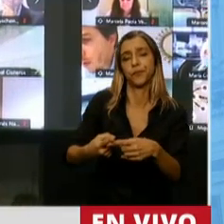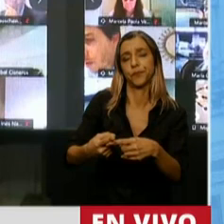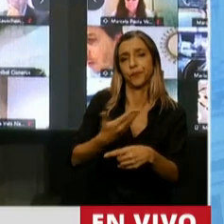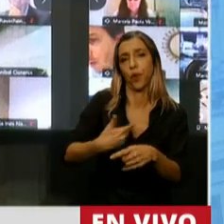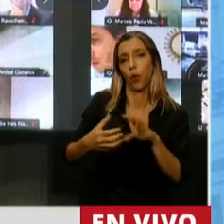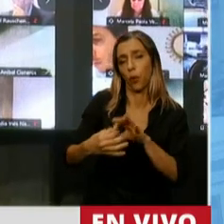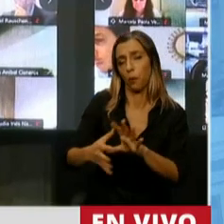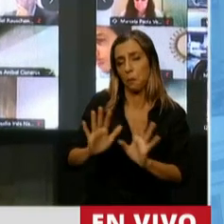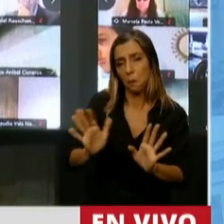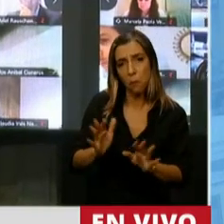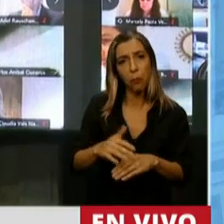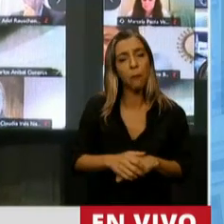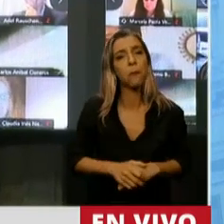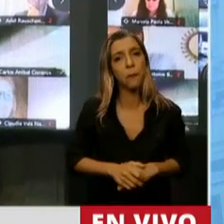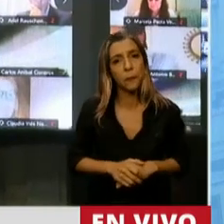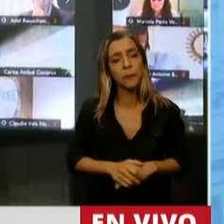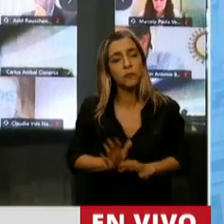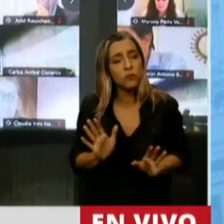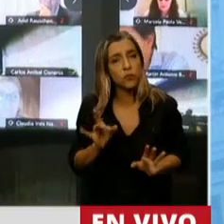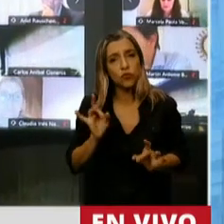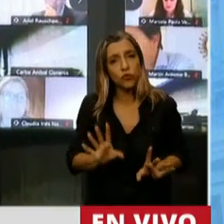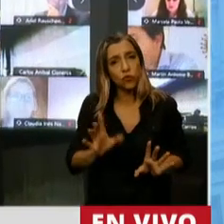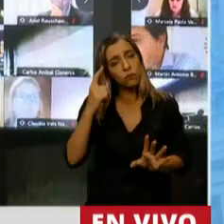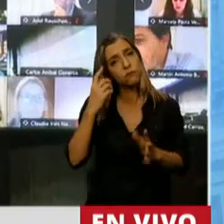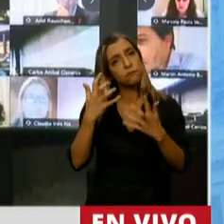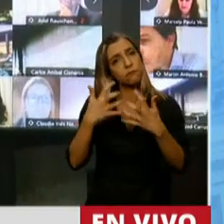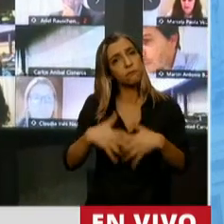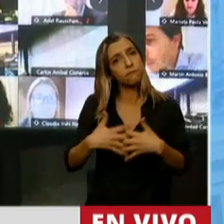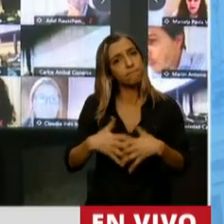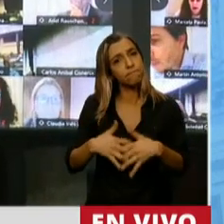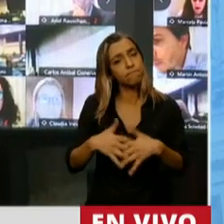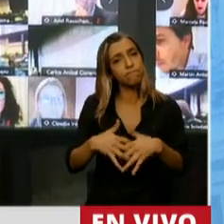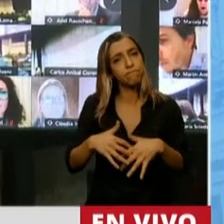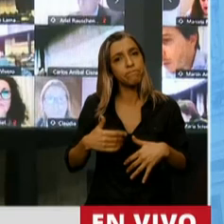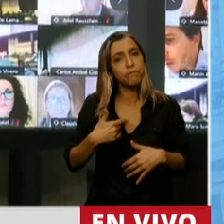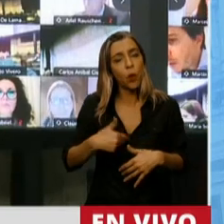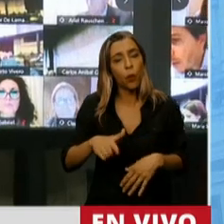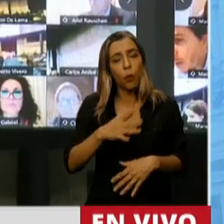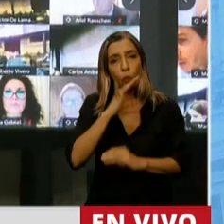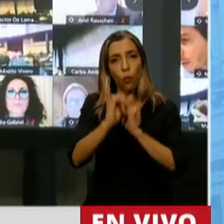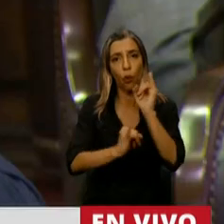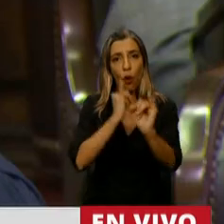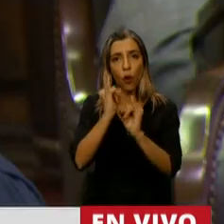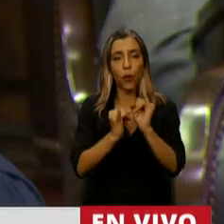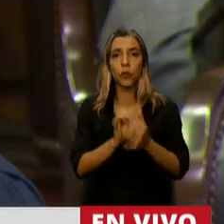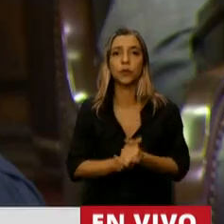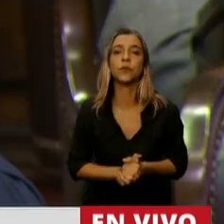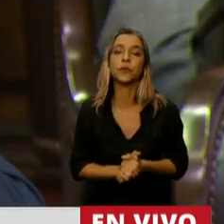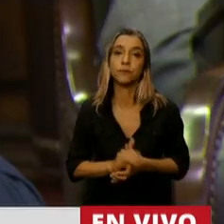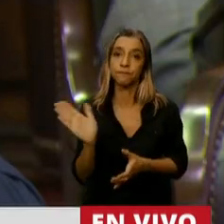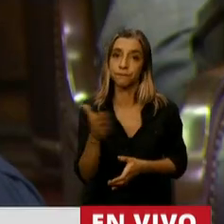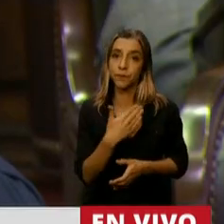centralmente pretende ser una reflexión de la que todos debemos